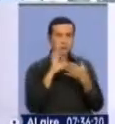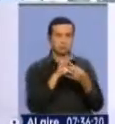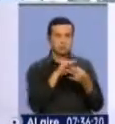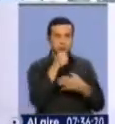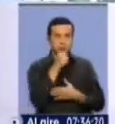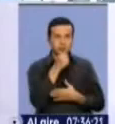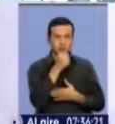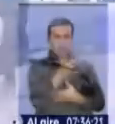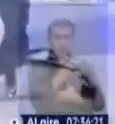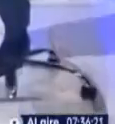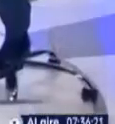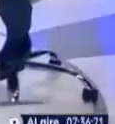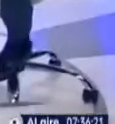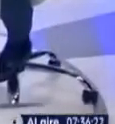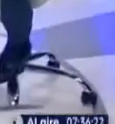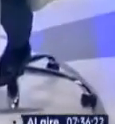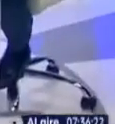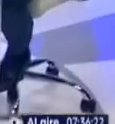entrevista